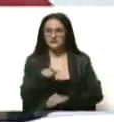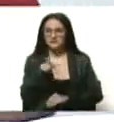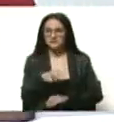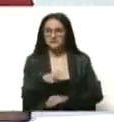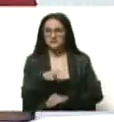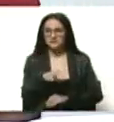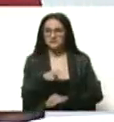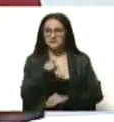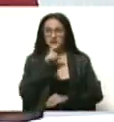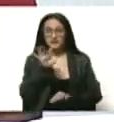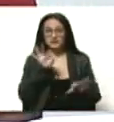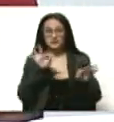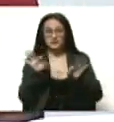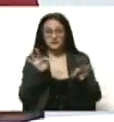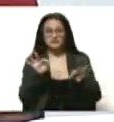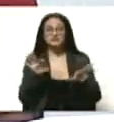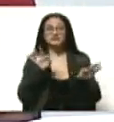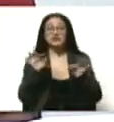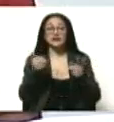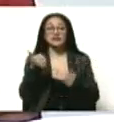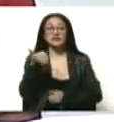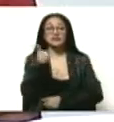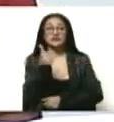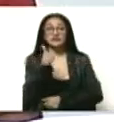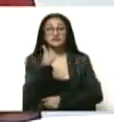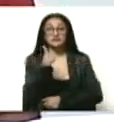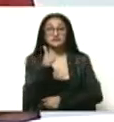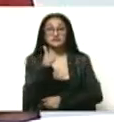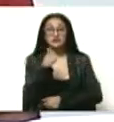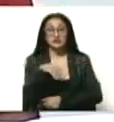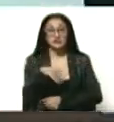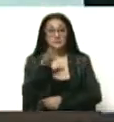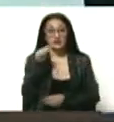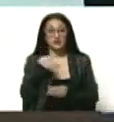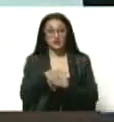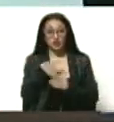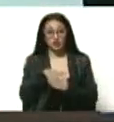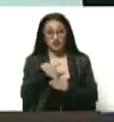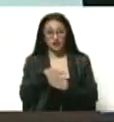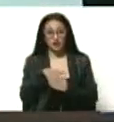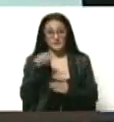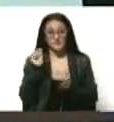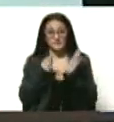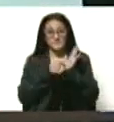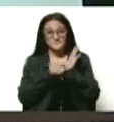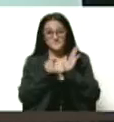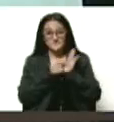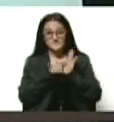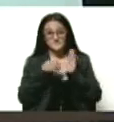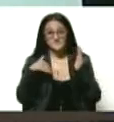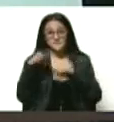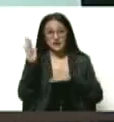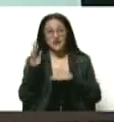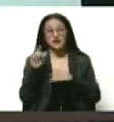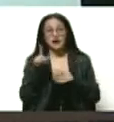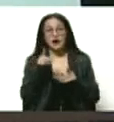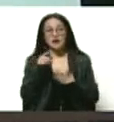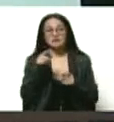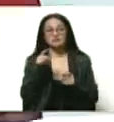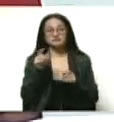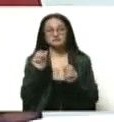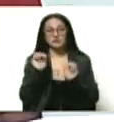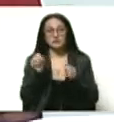¿Quiénes eligen? Se eligen 10. El más votado o más votada pasa a ser jefe o jefa de